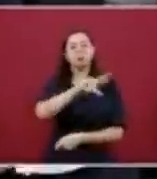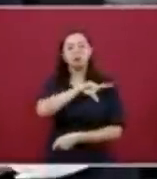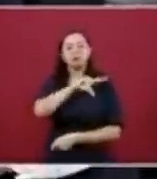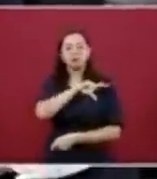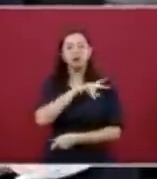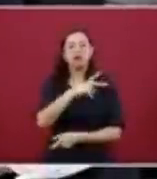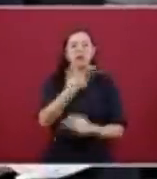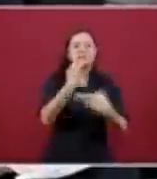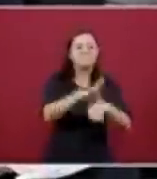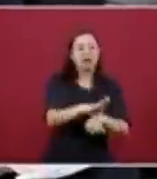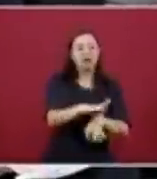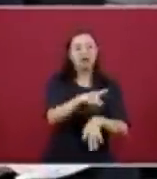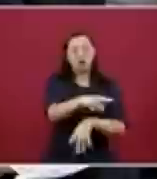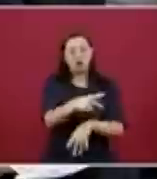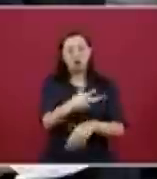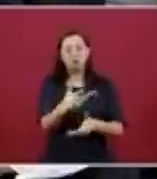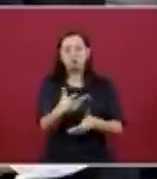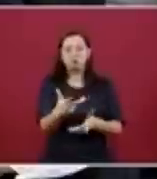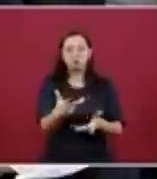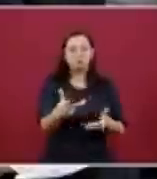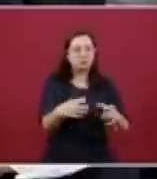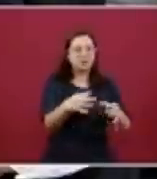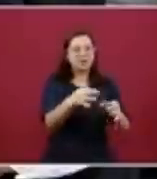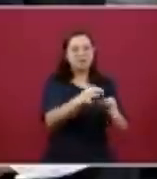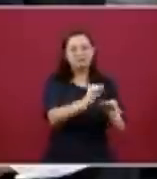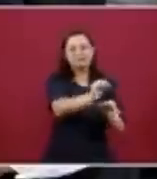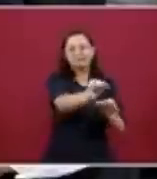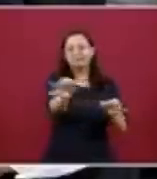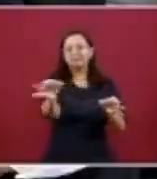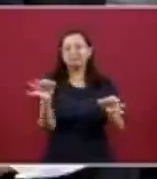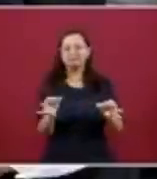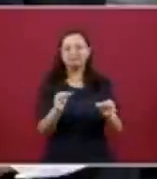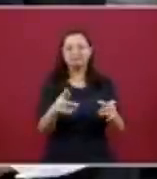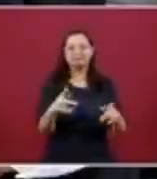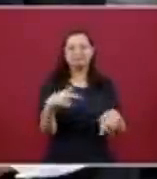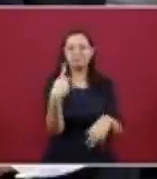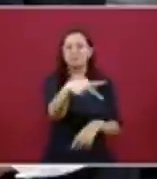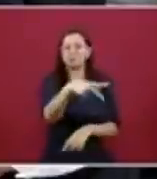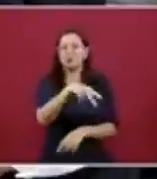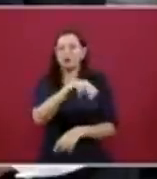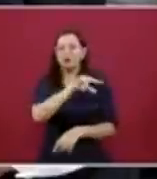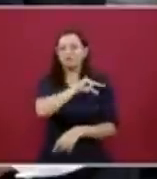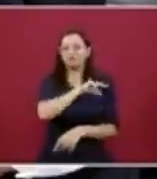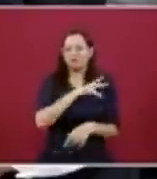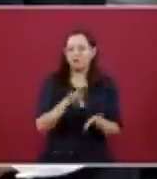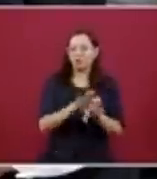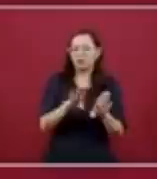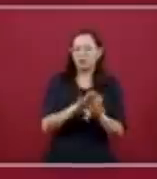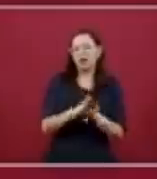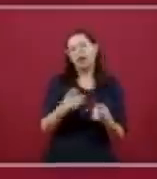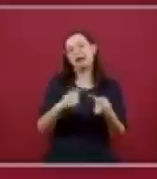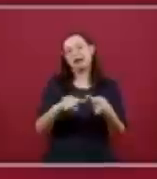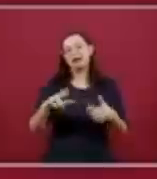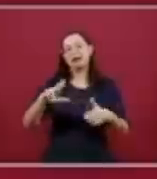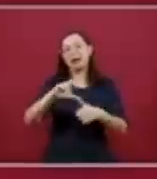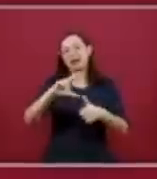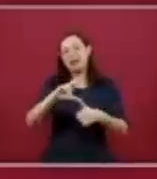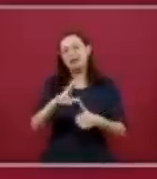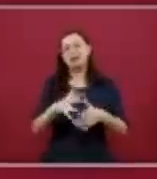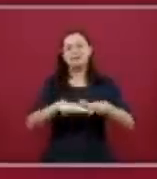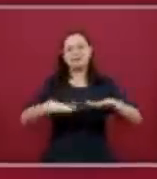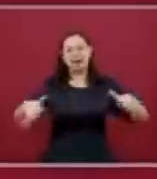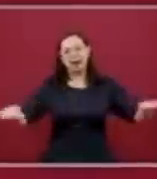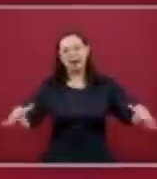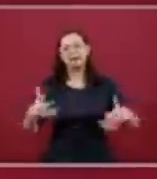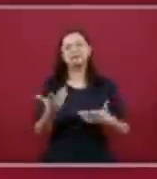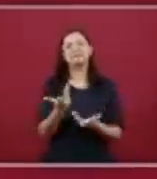sobre eso, ¿no? Y nos gustaría que nos la compartiera más adelante, ¿no? Se dan casos en el Caribe, en el Pacífico, por